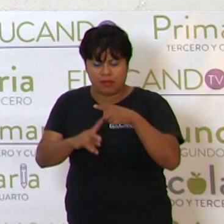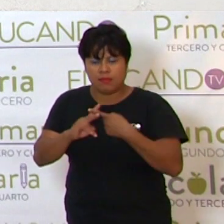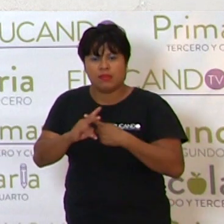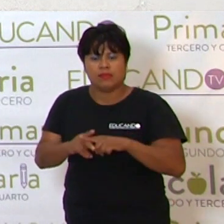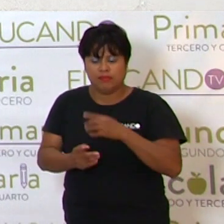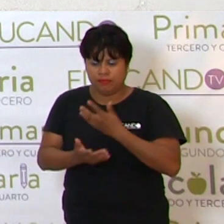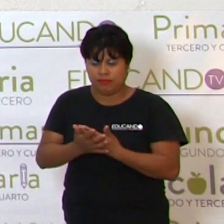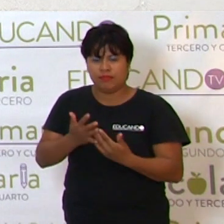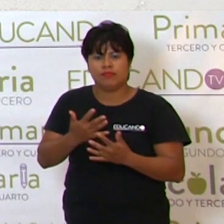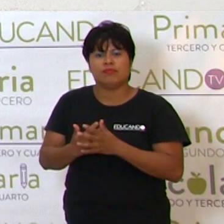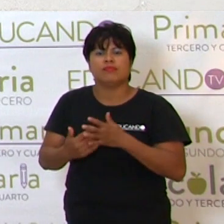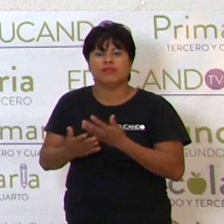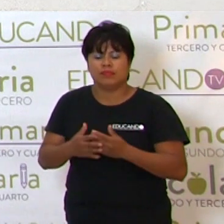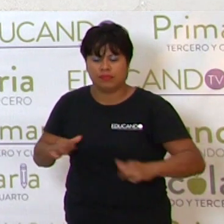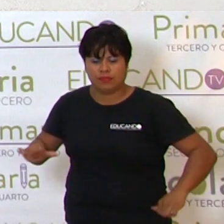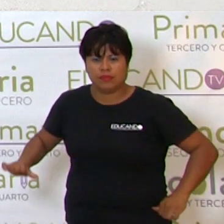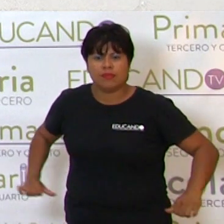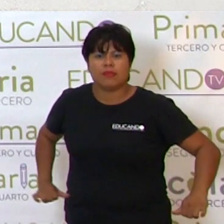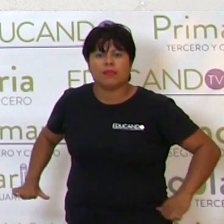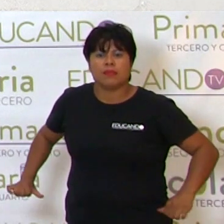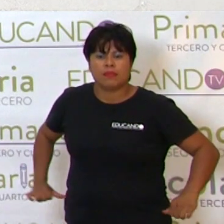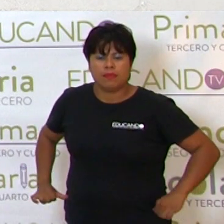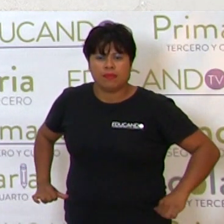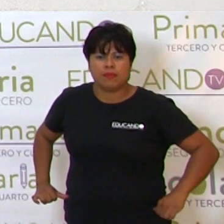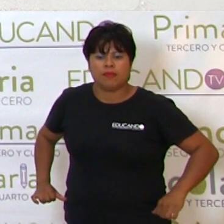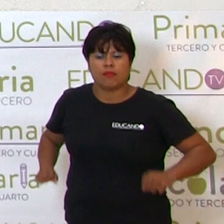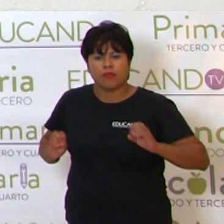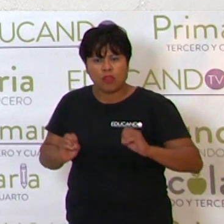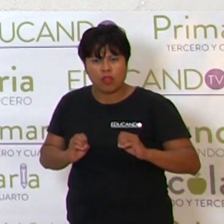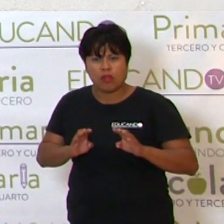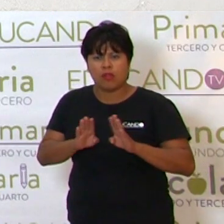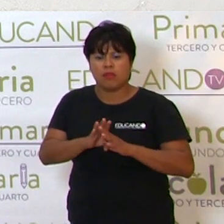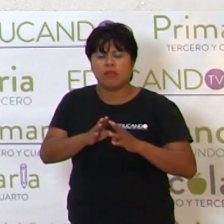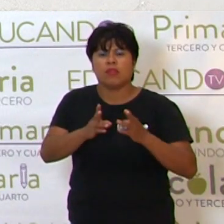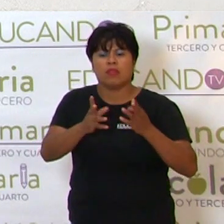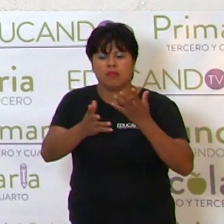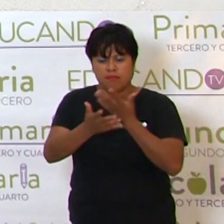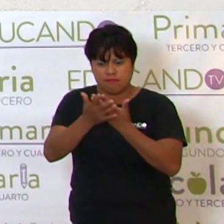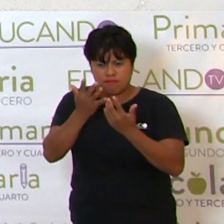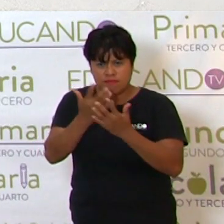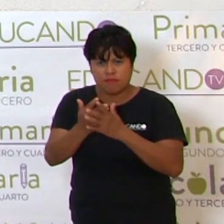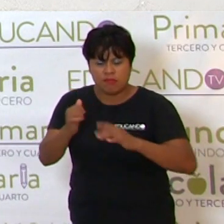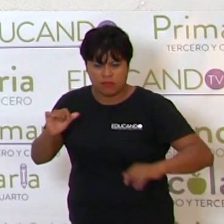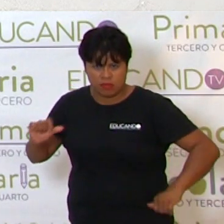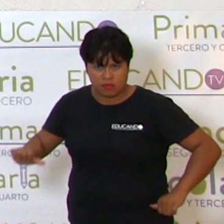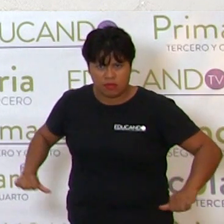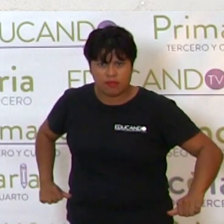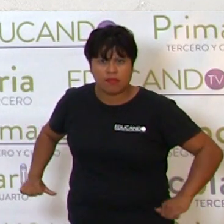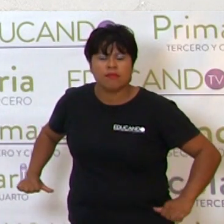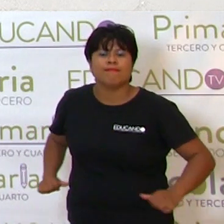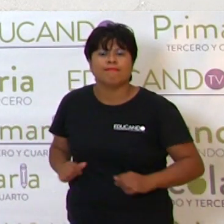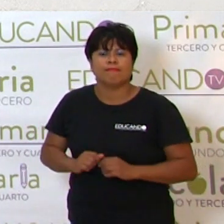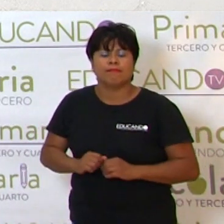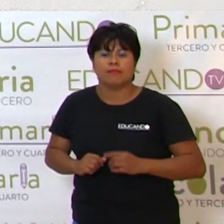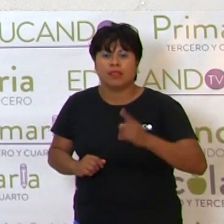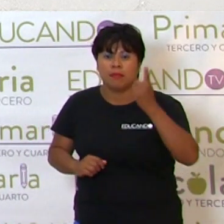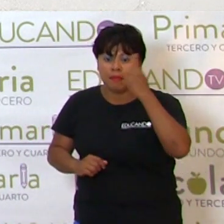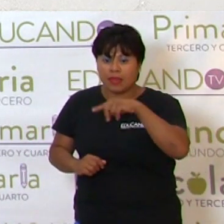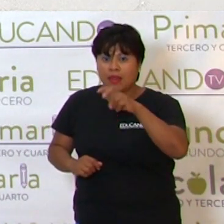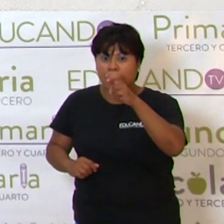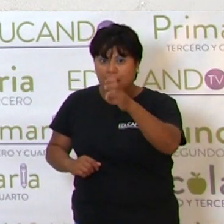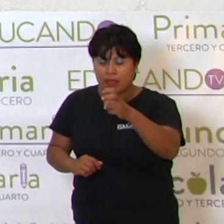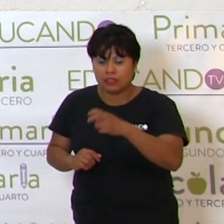a realizar una obra de teatro o una representación de un fragmento de una obra de teatro, para lo